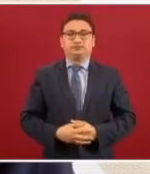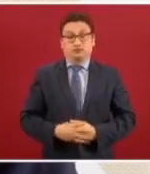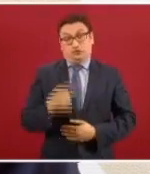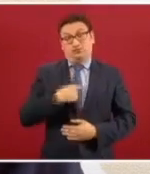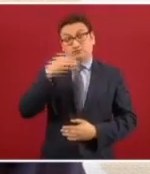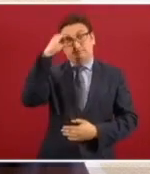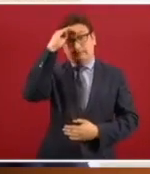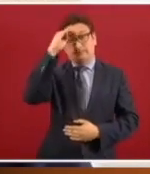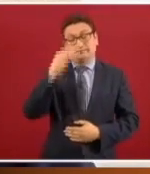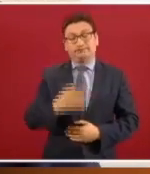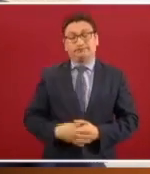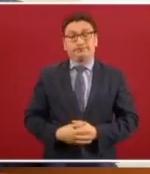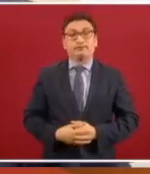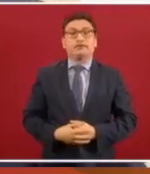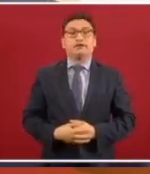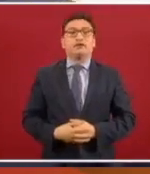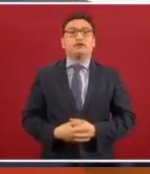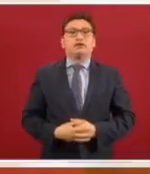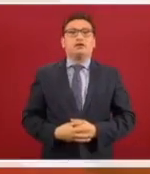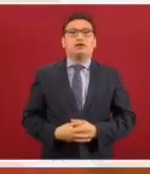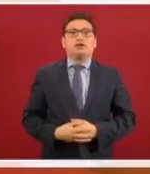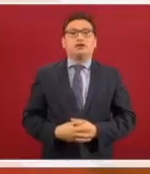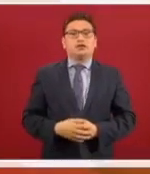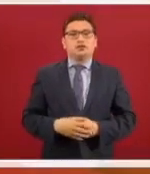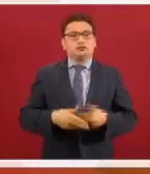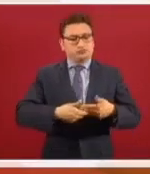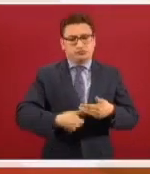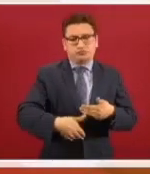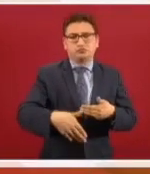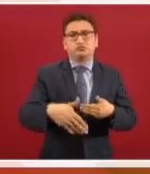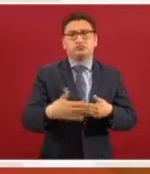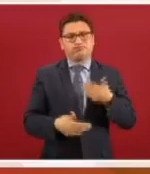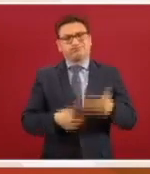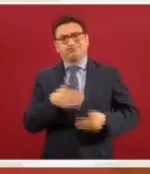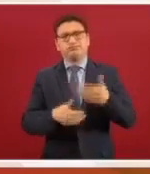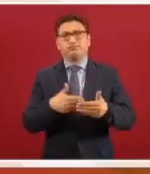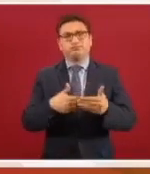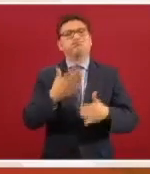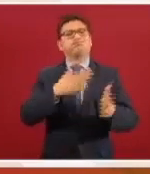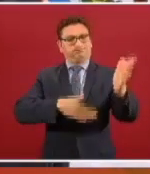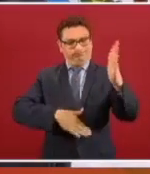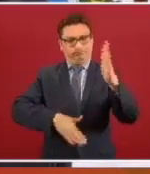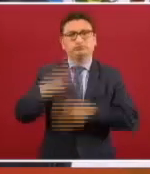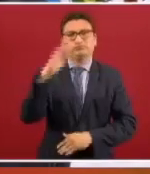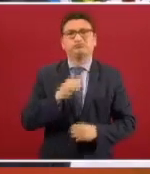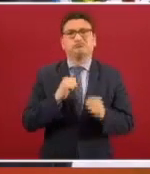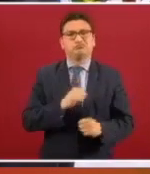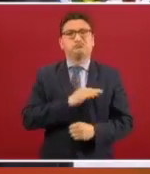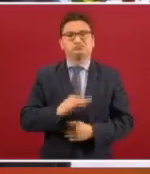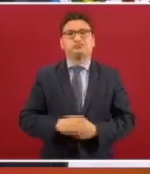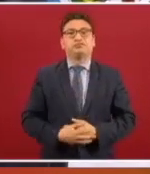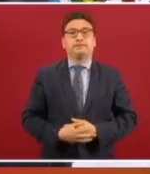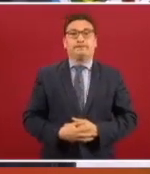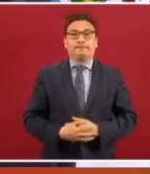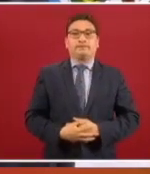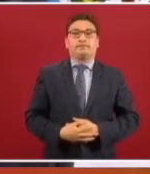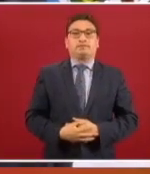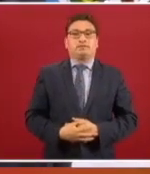pienso, de que saldremos adelante, como